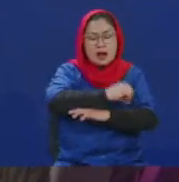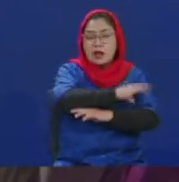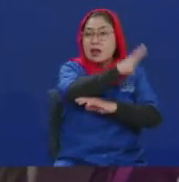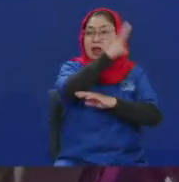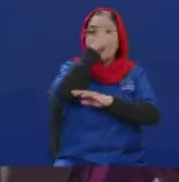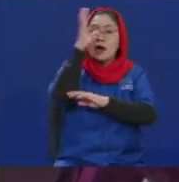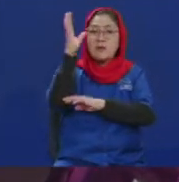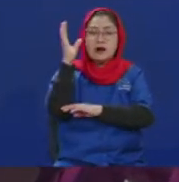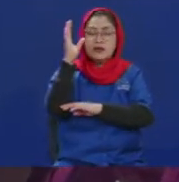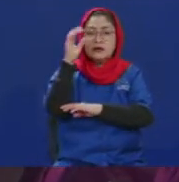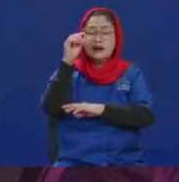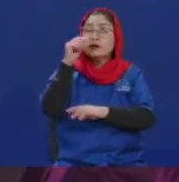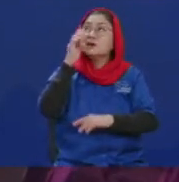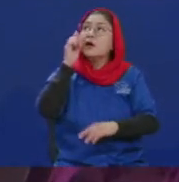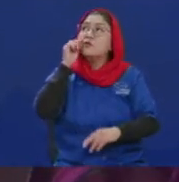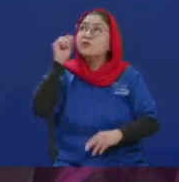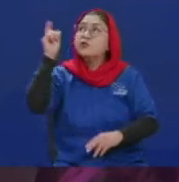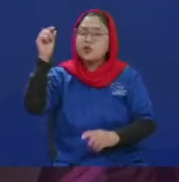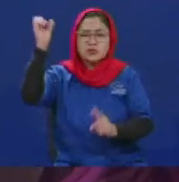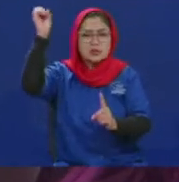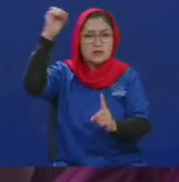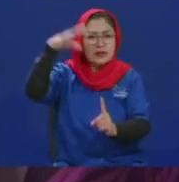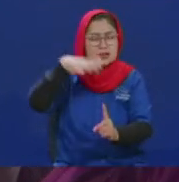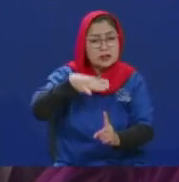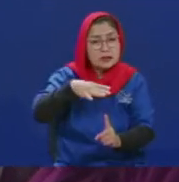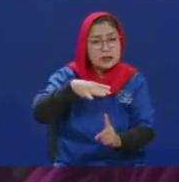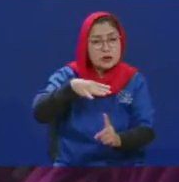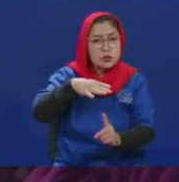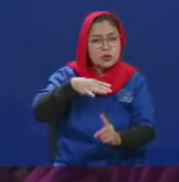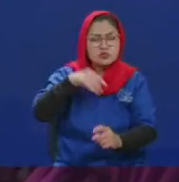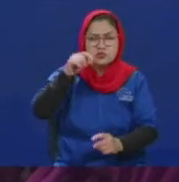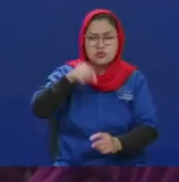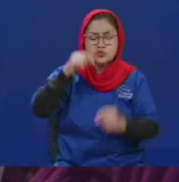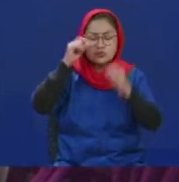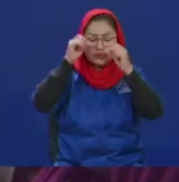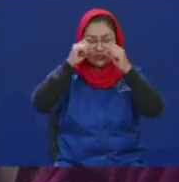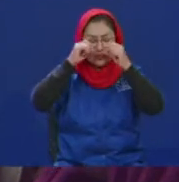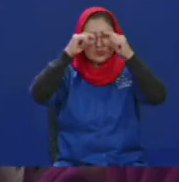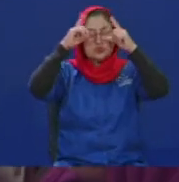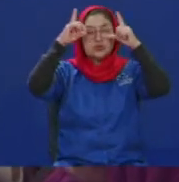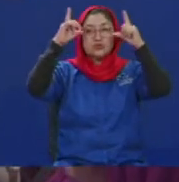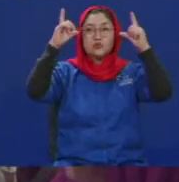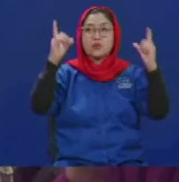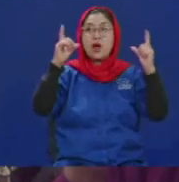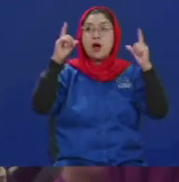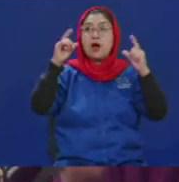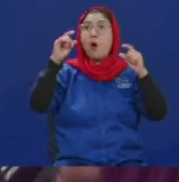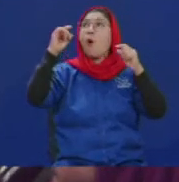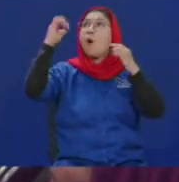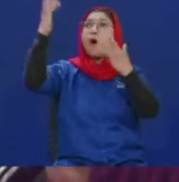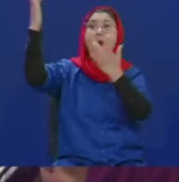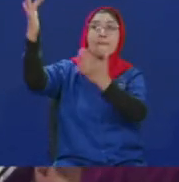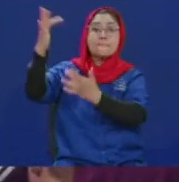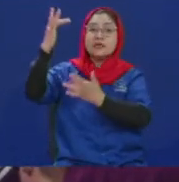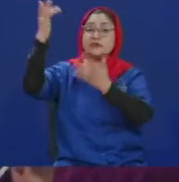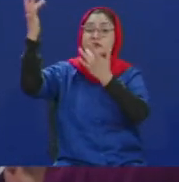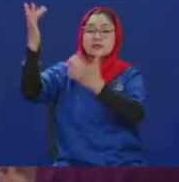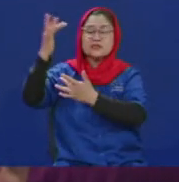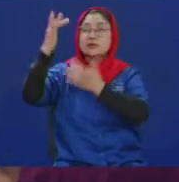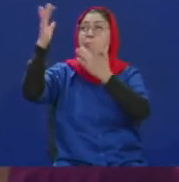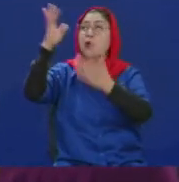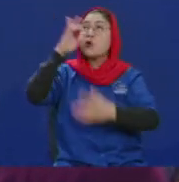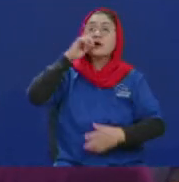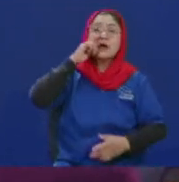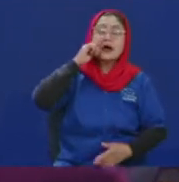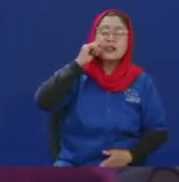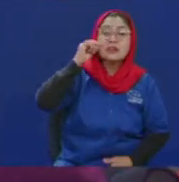misericordia para tu vida. Te recuerdo que hoy en la mañana, cuando abriste tus ojos, fue activada una misericordia nueva y fresca para